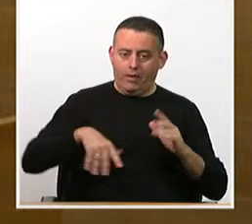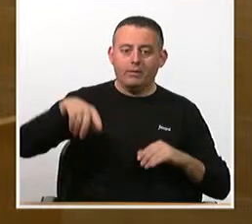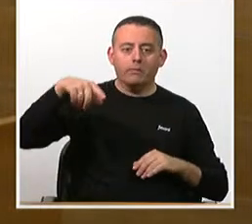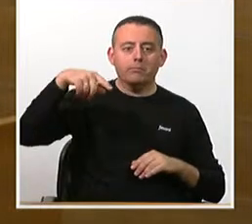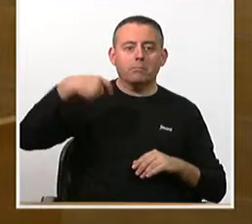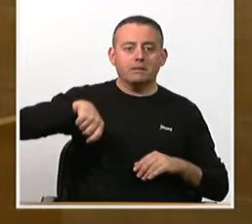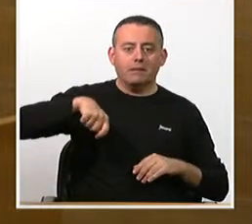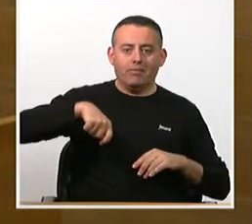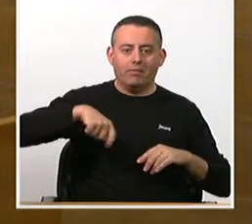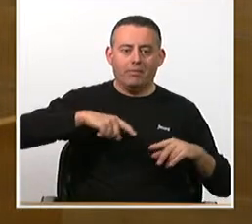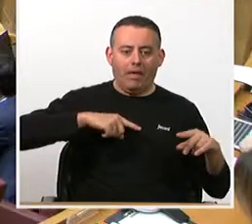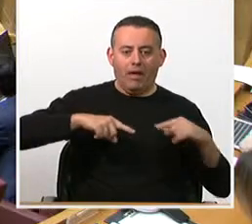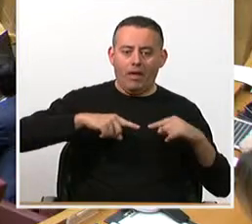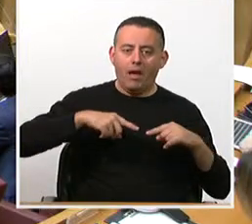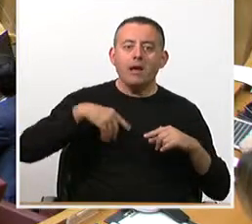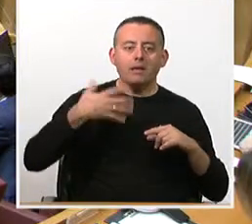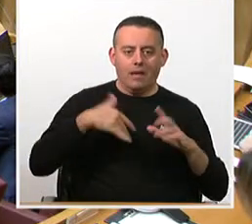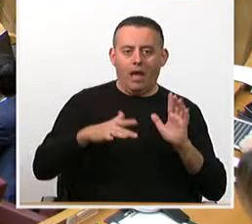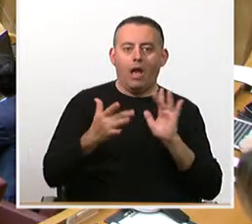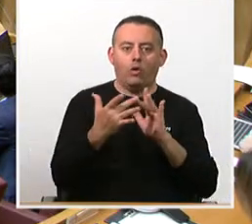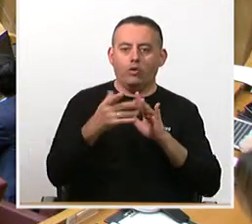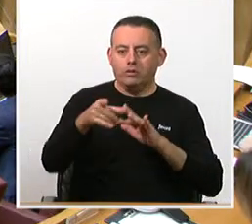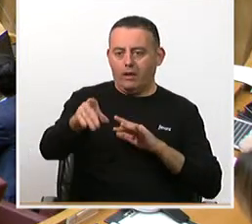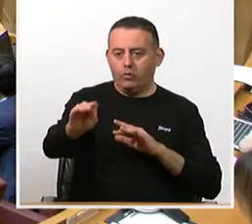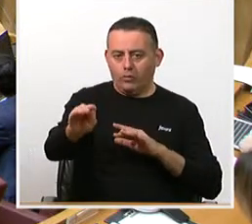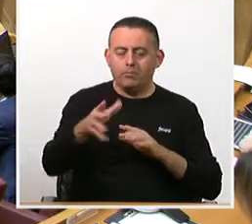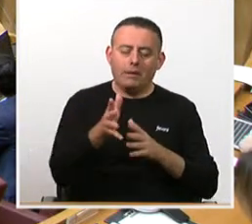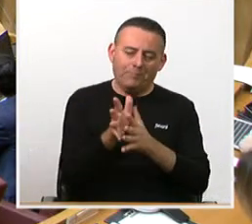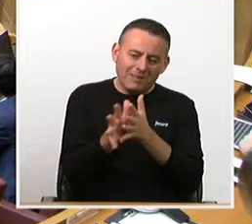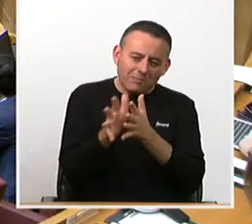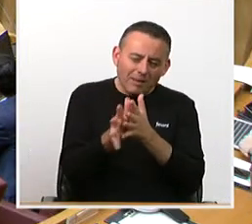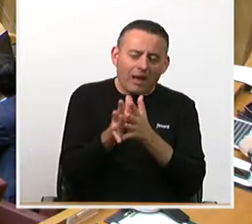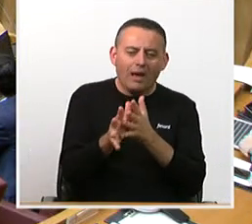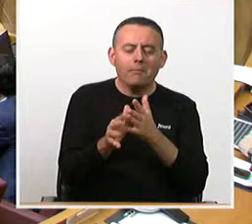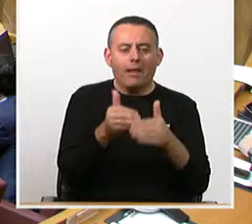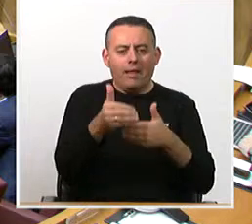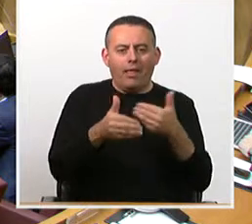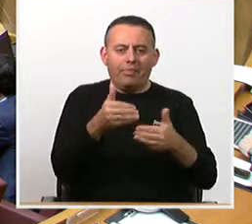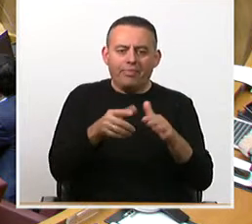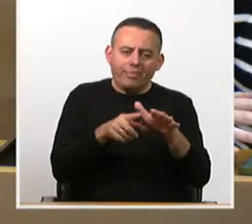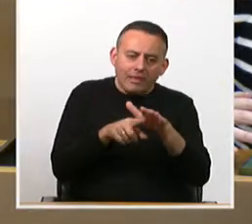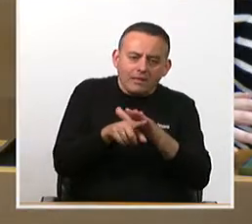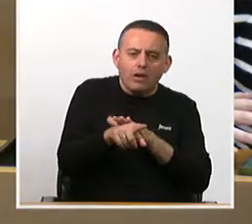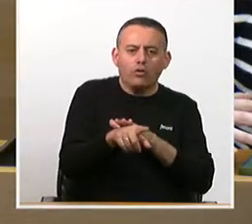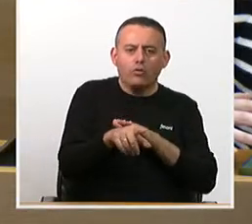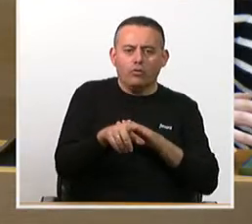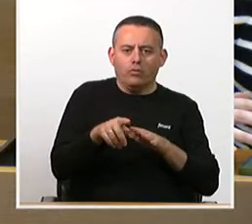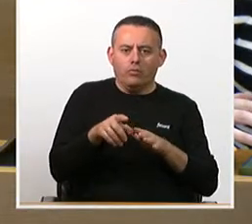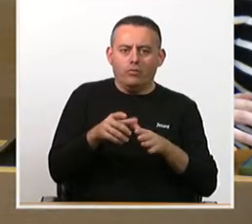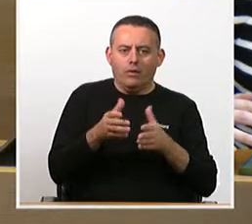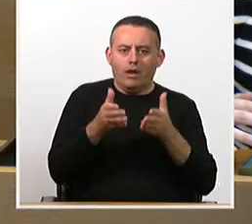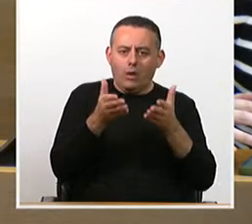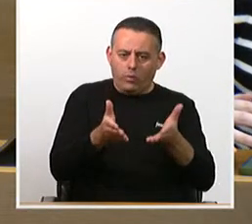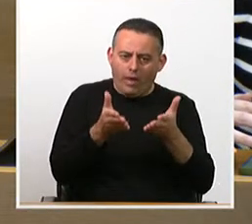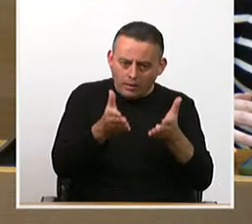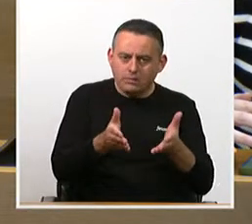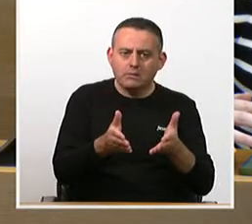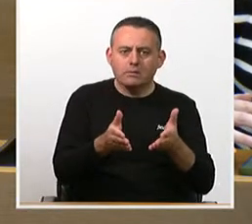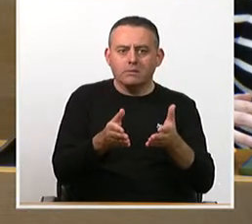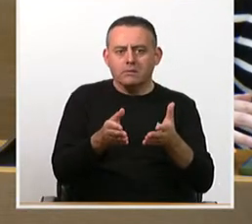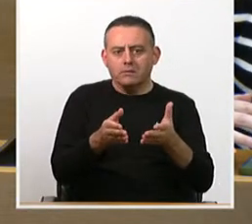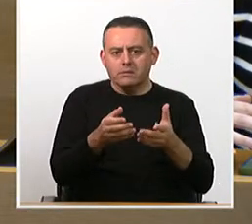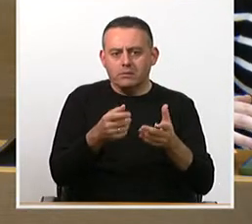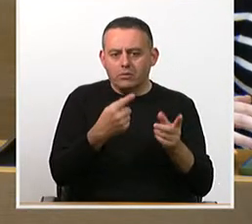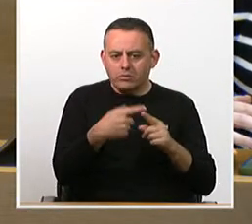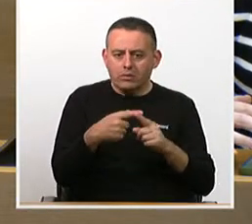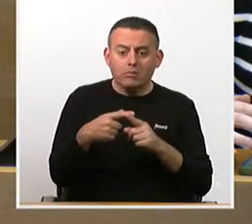puesto en contacto con ustedes para explicarles para desarrollar y para trabajar en en las ayudas creo que es un grupo de trabajo interesante Pero